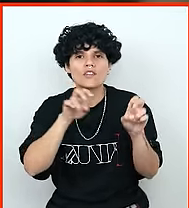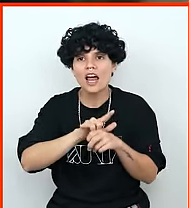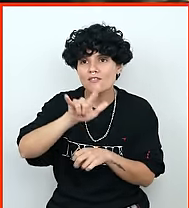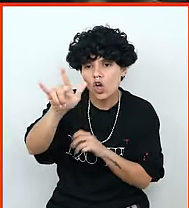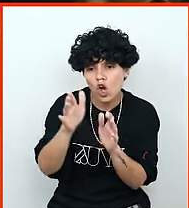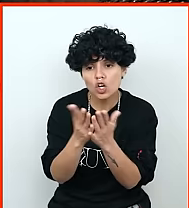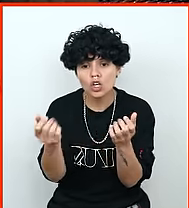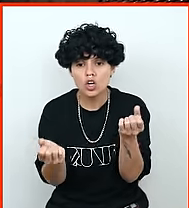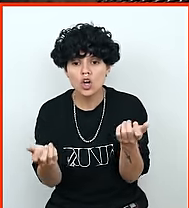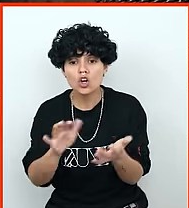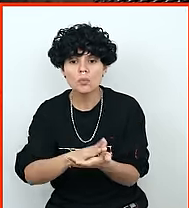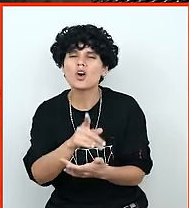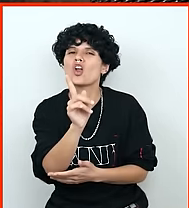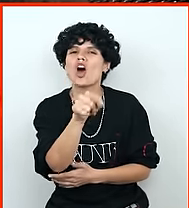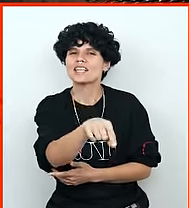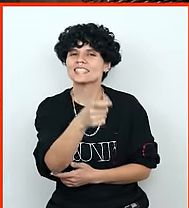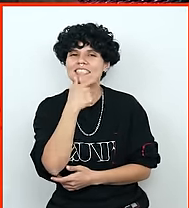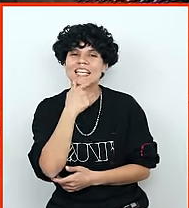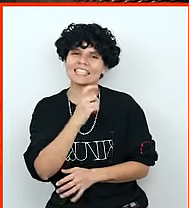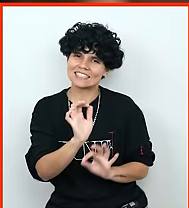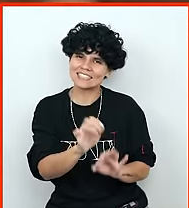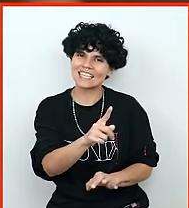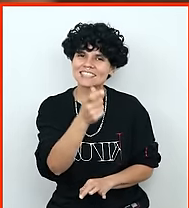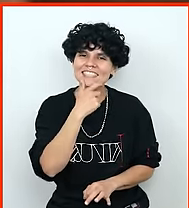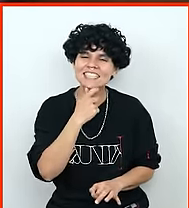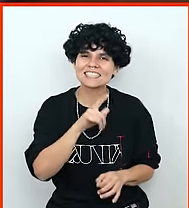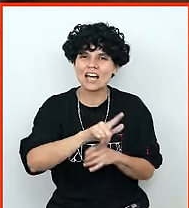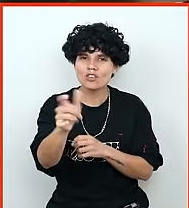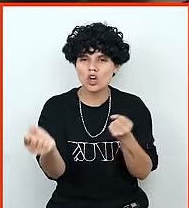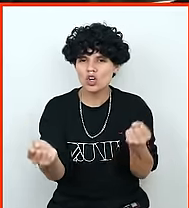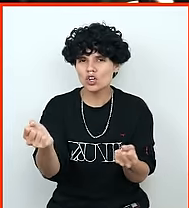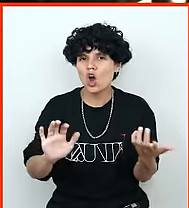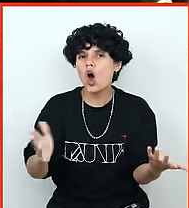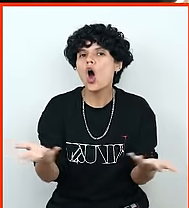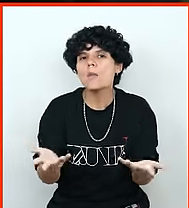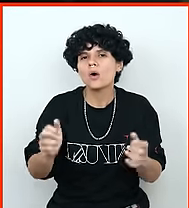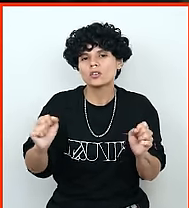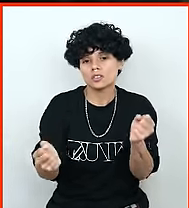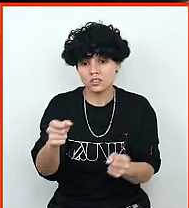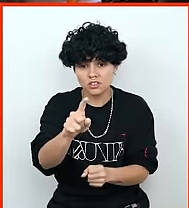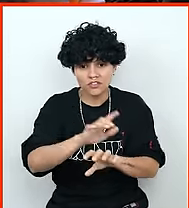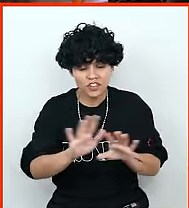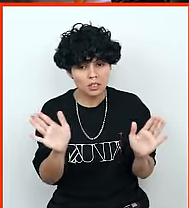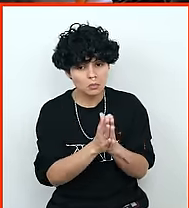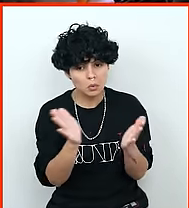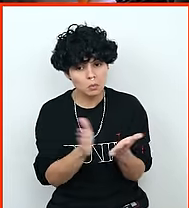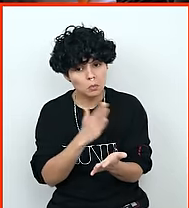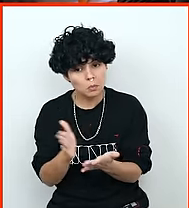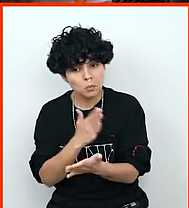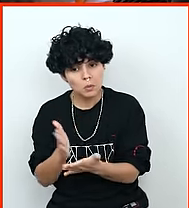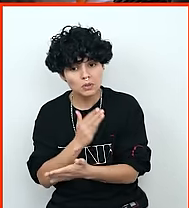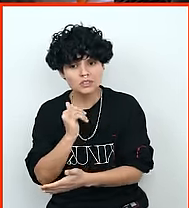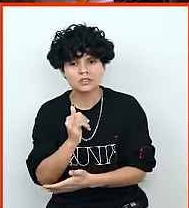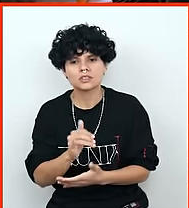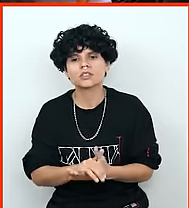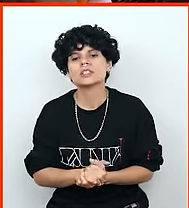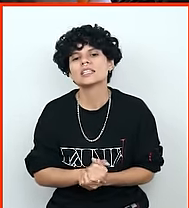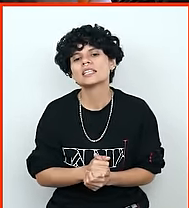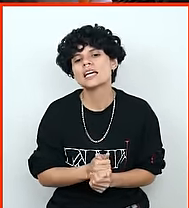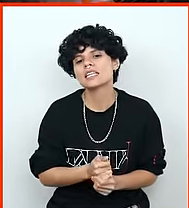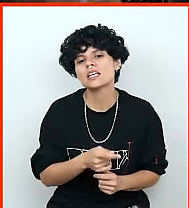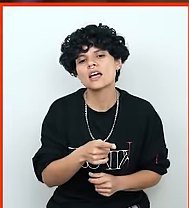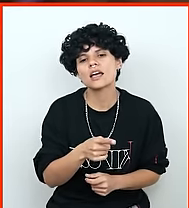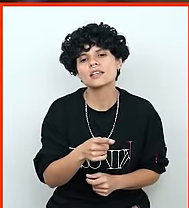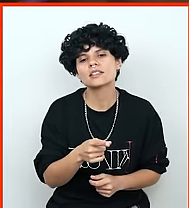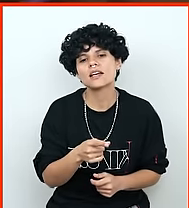de cómo pilotear un avión... En inglés, no, ese está en inglés. Ah, ya está. ¿Y lo termináis, weón? ¿Lo termináis? Era como